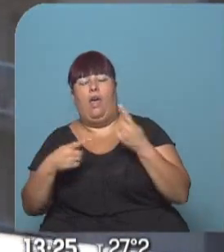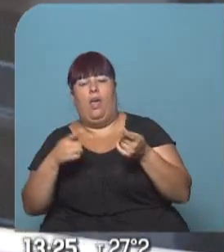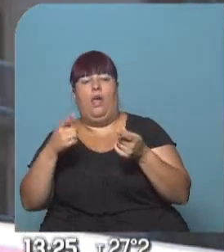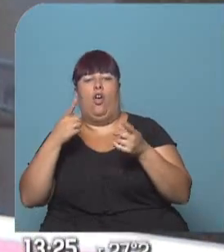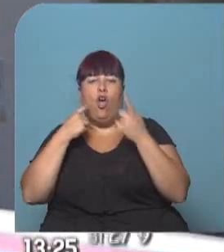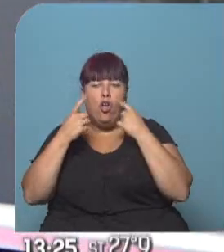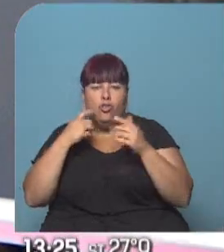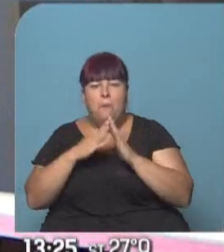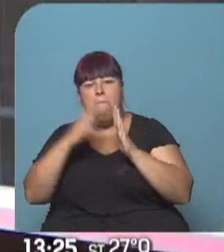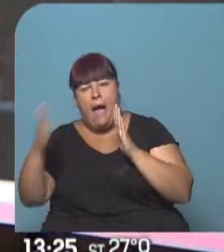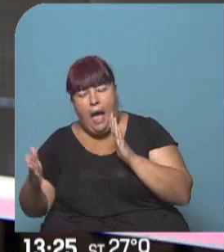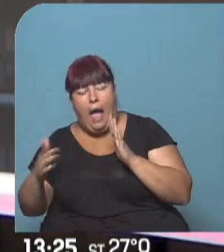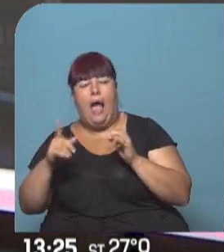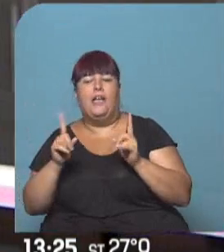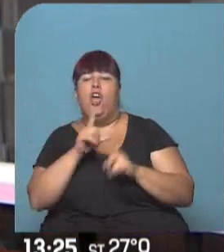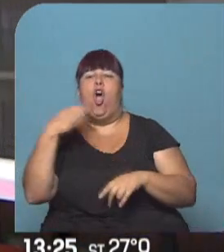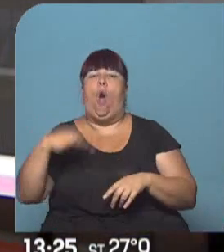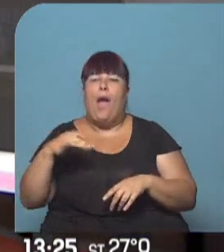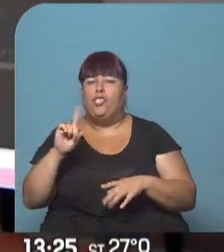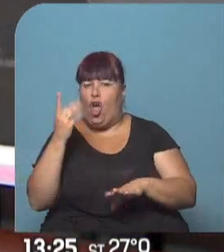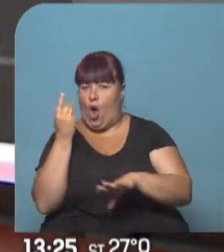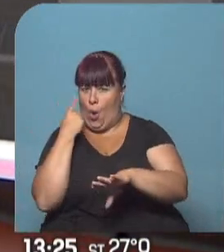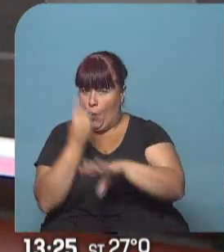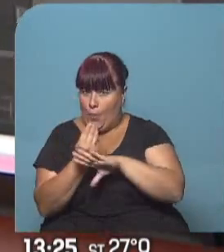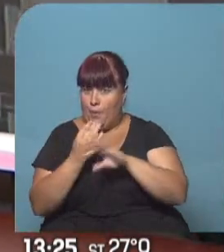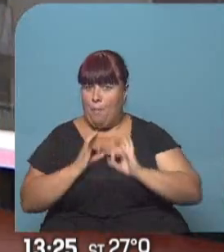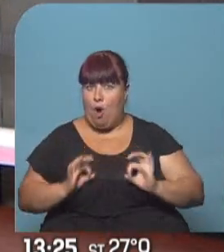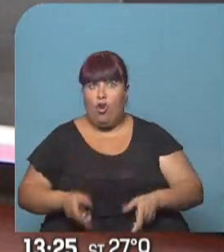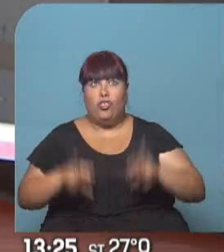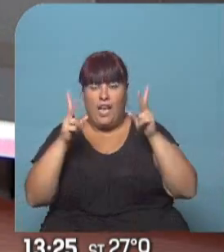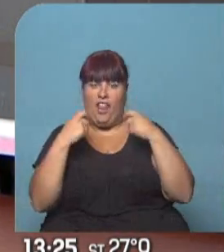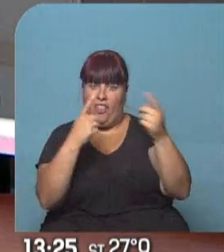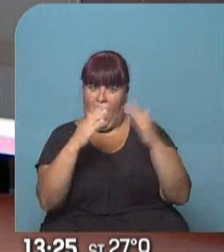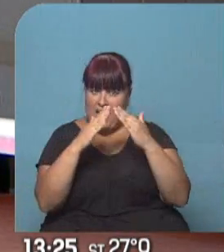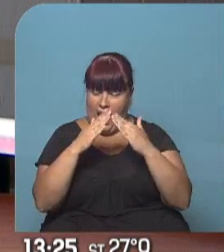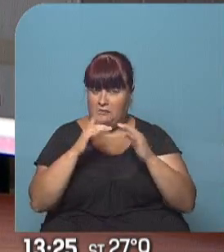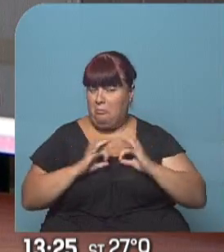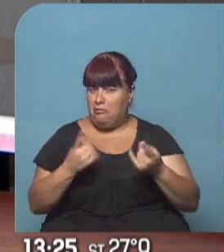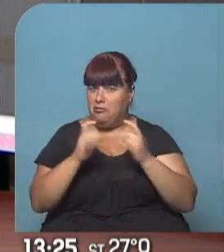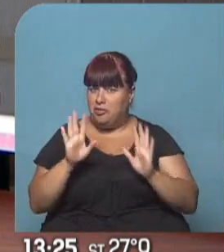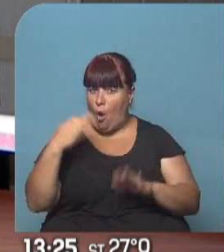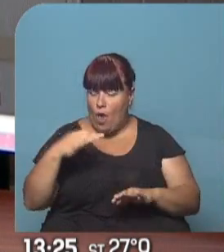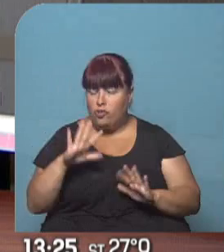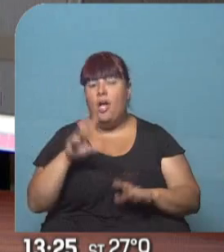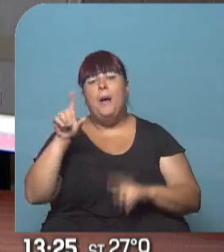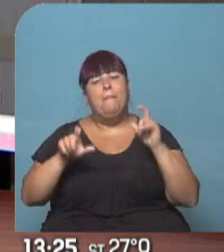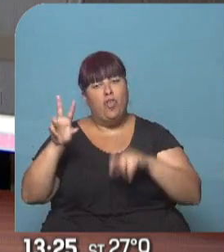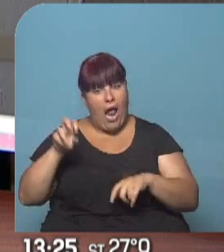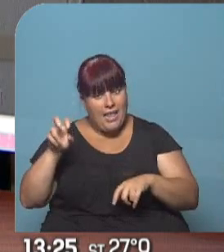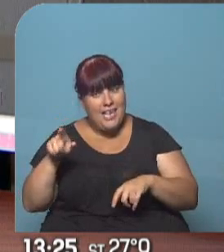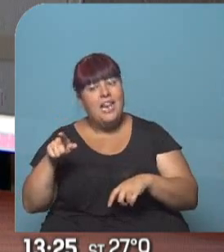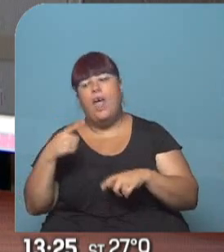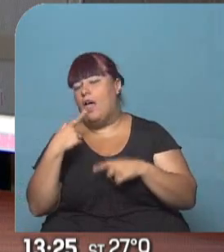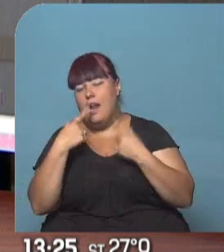de los controles, la no obligatoriedad de que el edificio deba proveerle una vivienda al encargado, los inquilinos, por su parte,